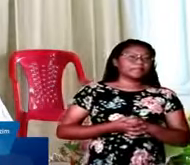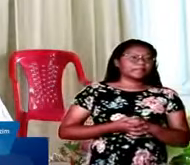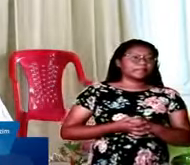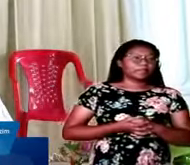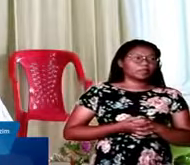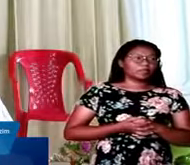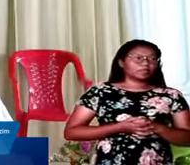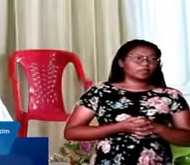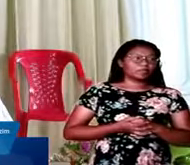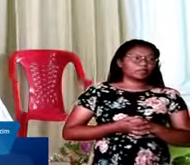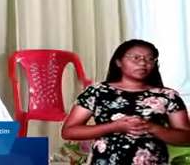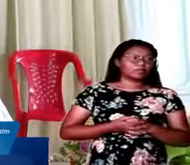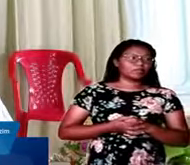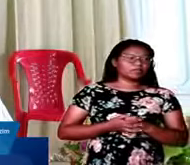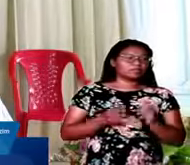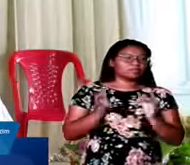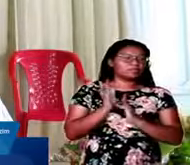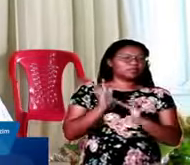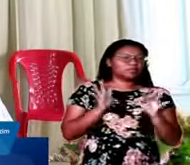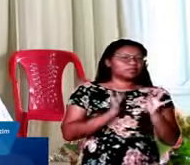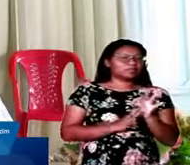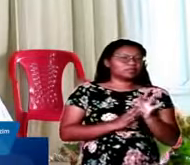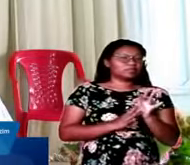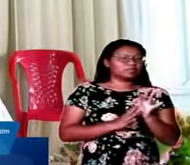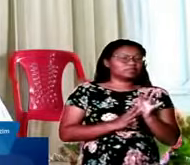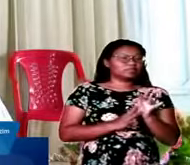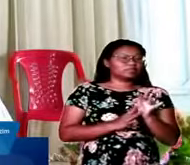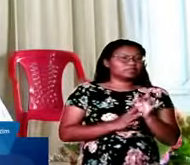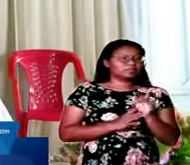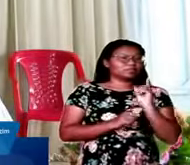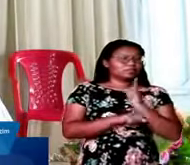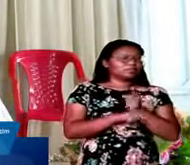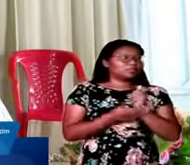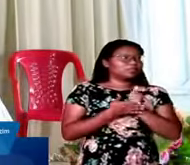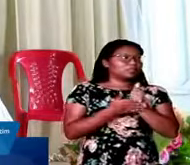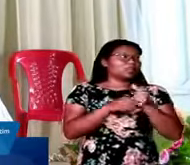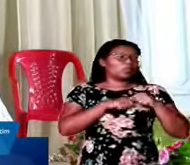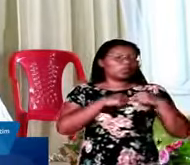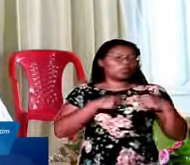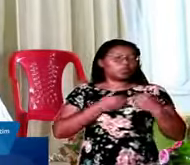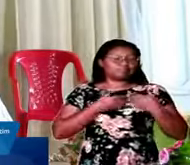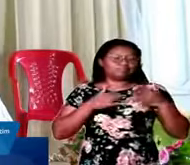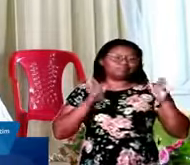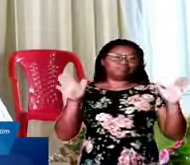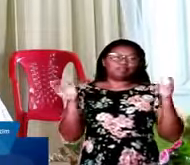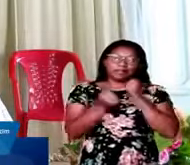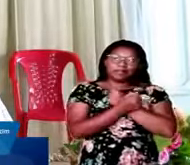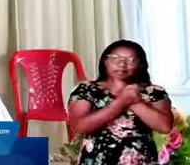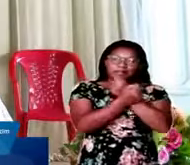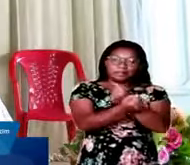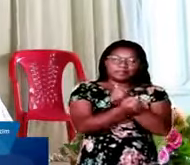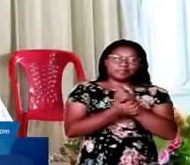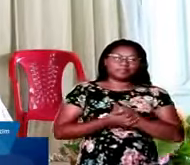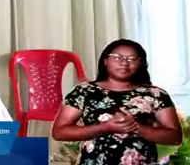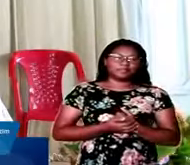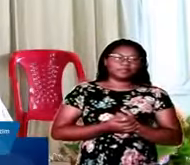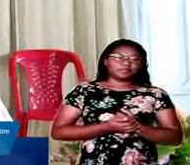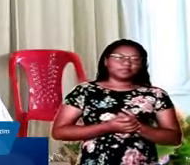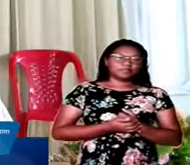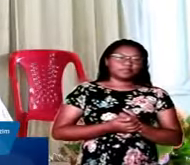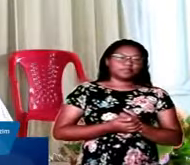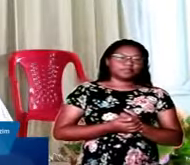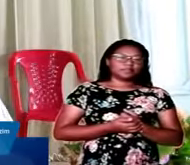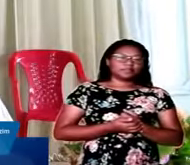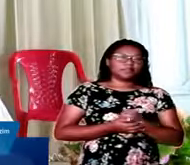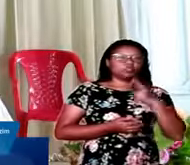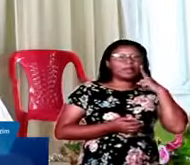Que el Señor nos dé siempre para ayudar. Y que nos dé un corazón amplio para amar. Si usted viera con el amor